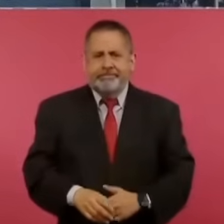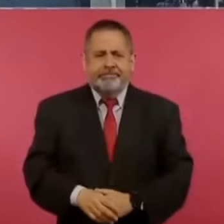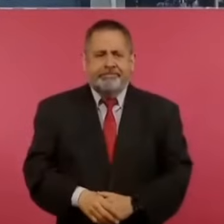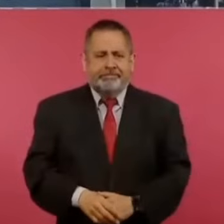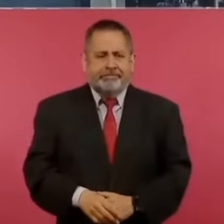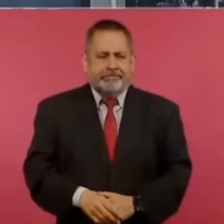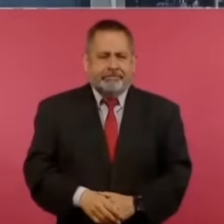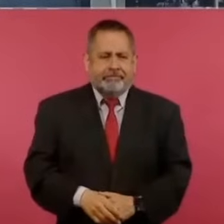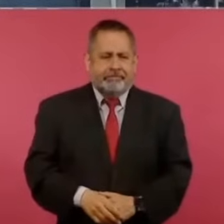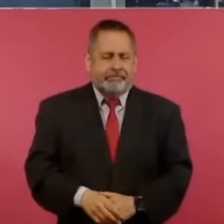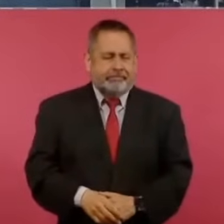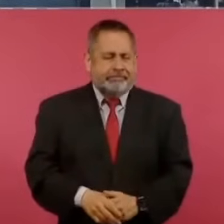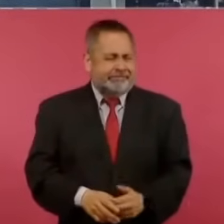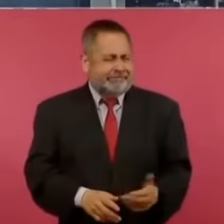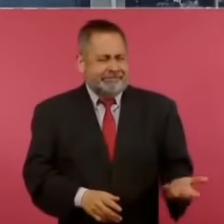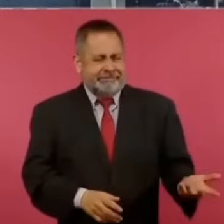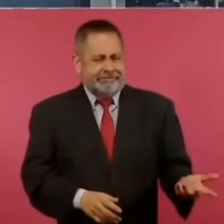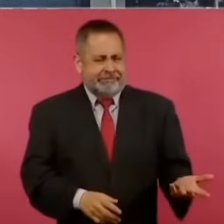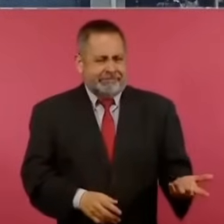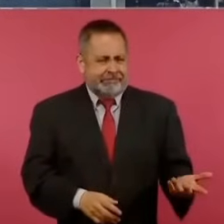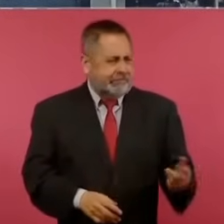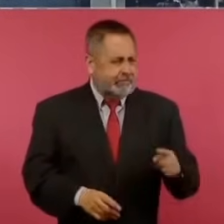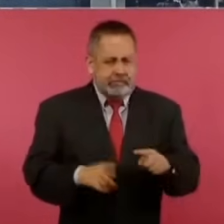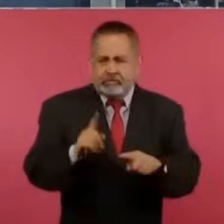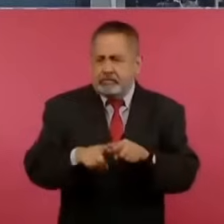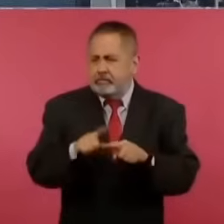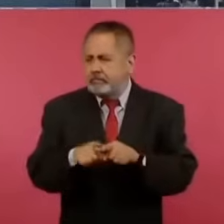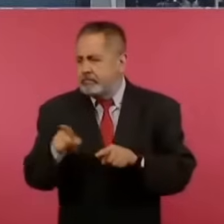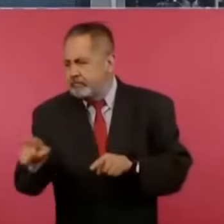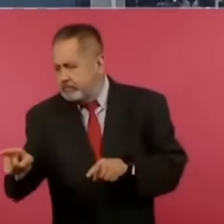Si me dicen con quién te quedas,